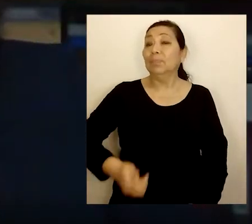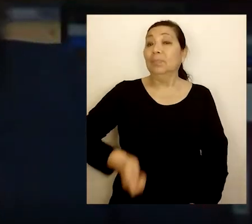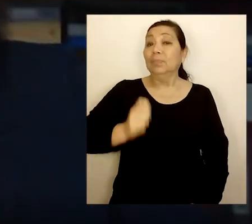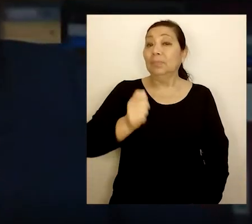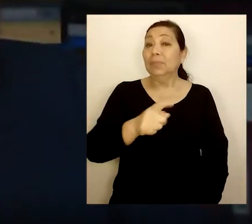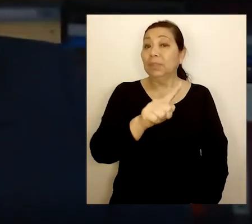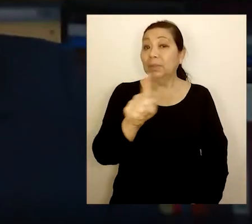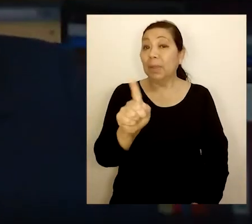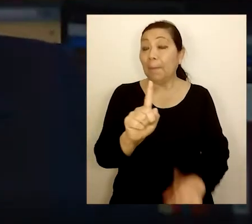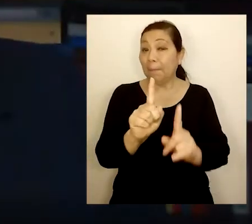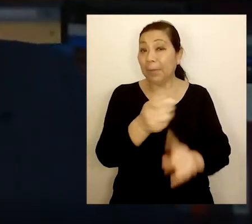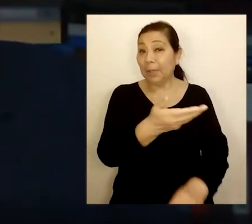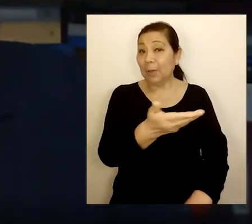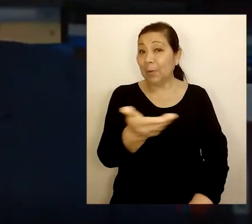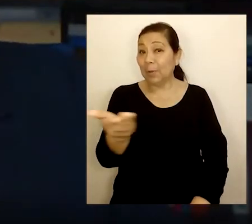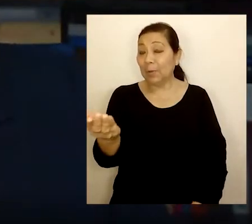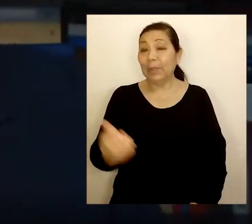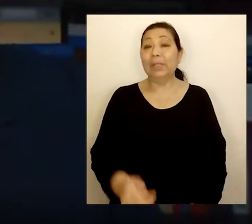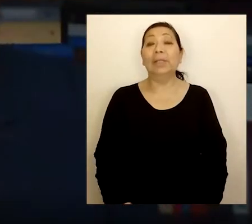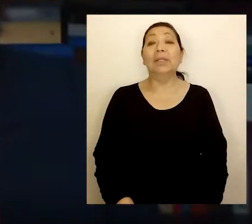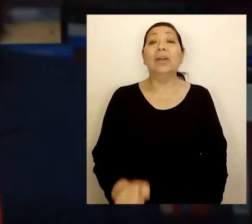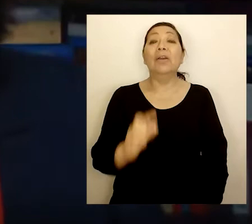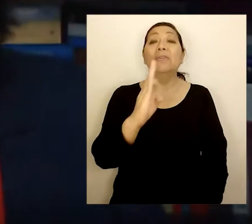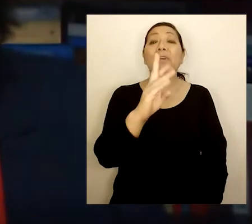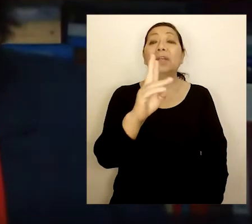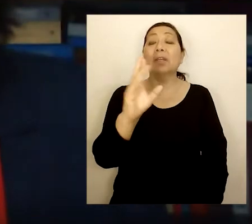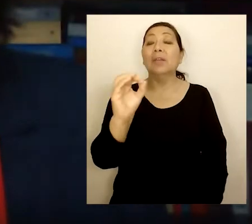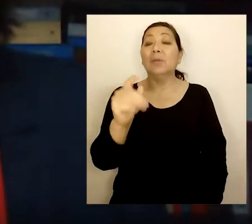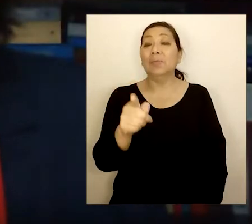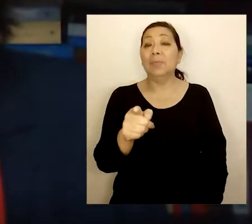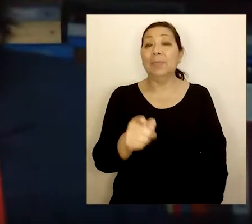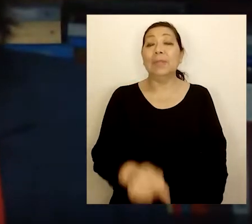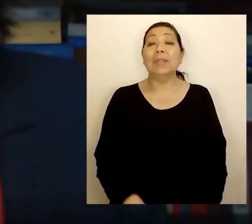magistrados si van a formular alguna pregunta. Magistrado Ferrero.